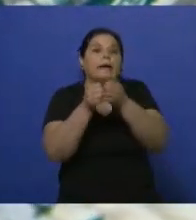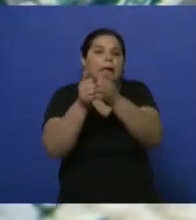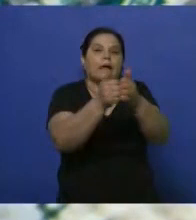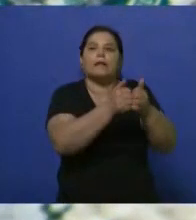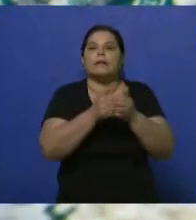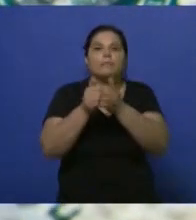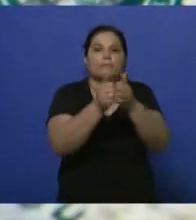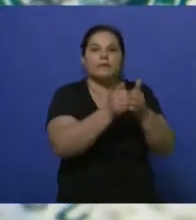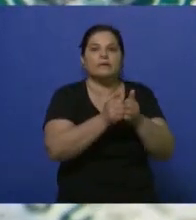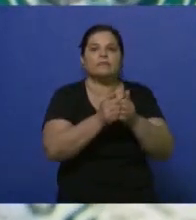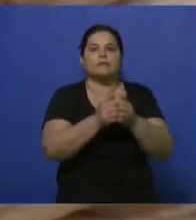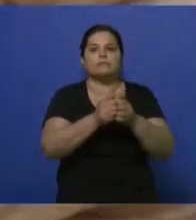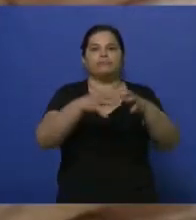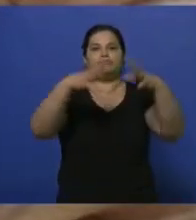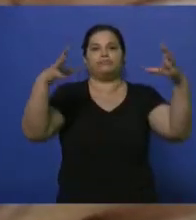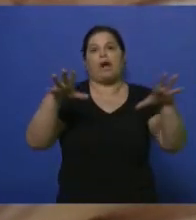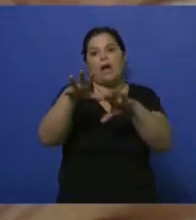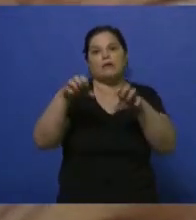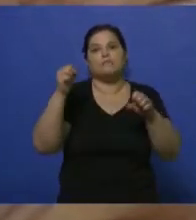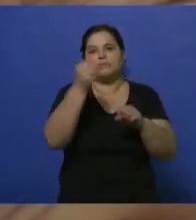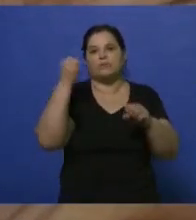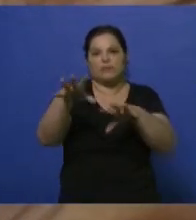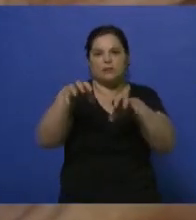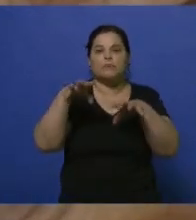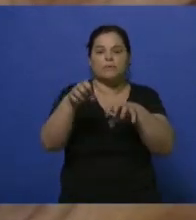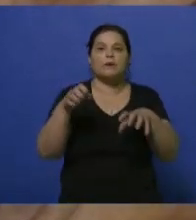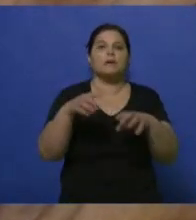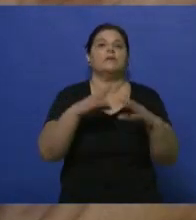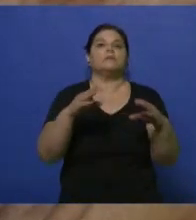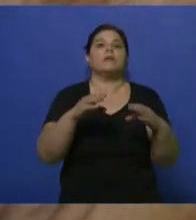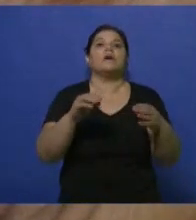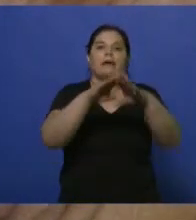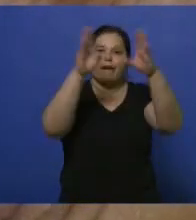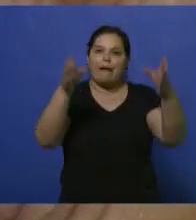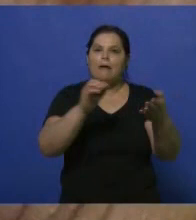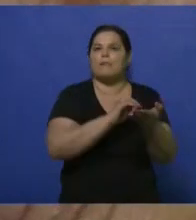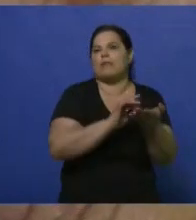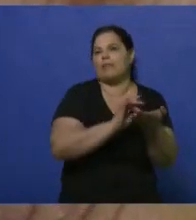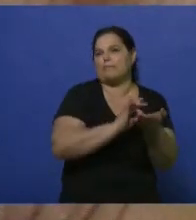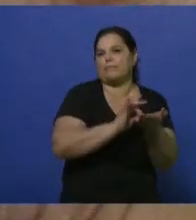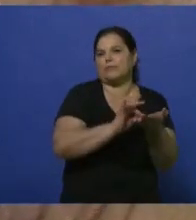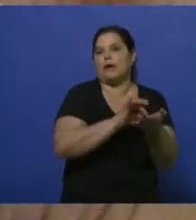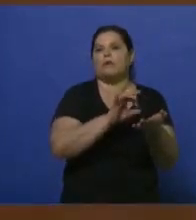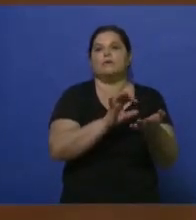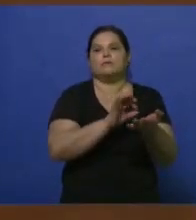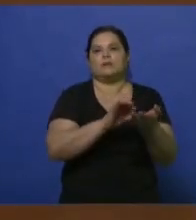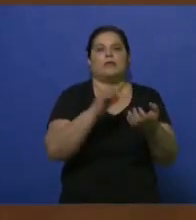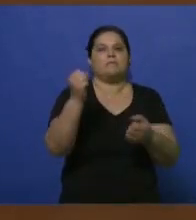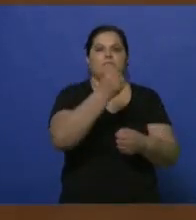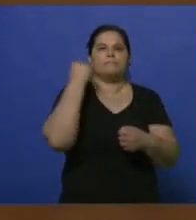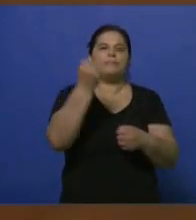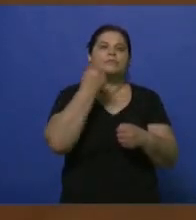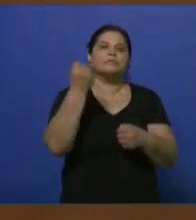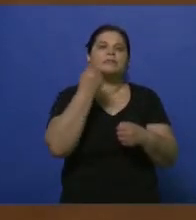es fuertísimo. Es uno de los bloques más importantes en la Cámara de Senadores y Diputados del Gobierno de Brasil. Y en realidad es un bloque que actúa de una